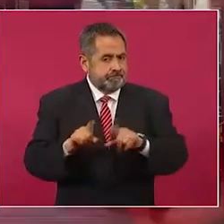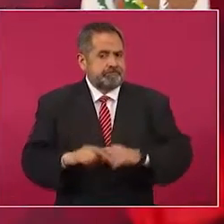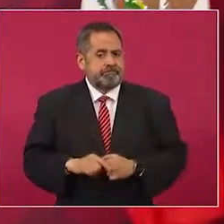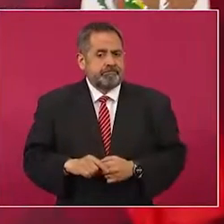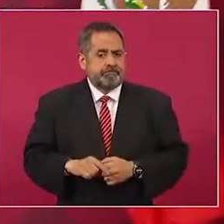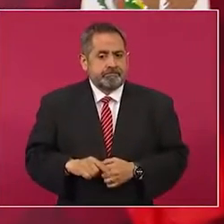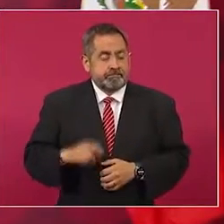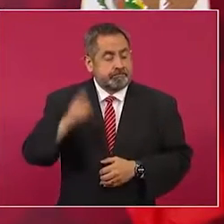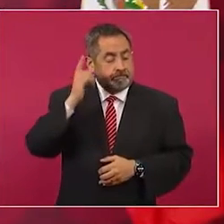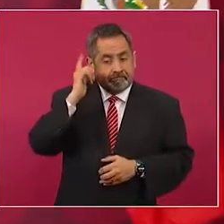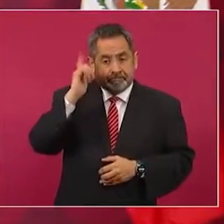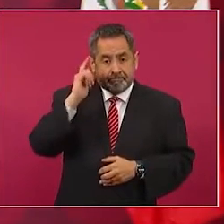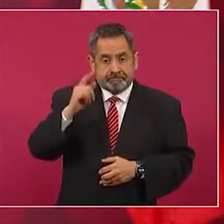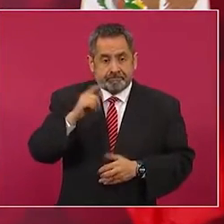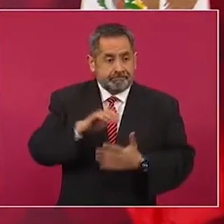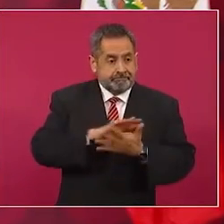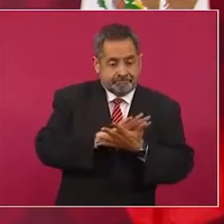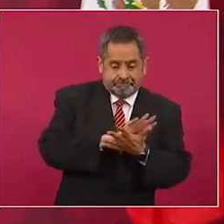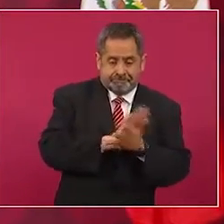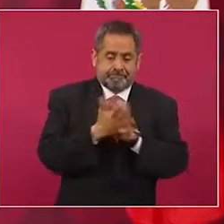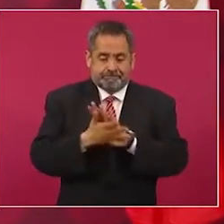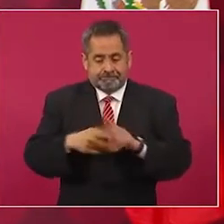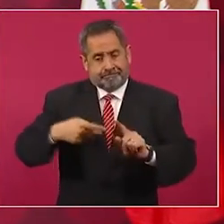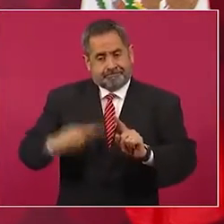que ojalá y se mexicanice,